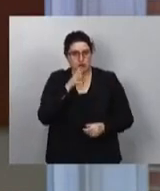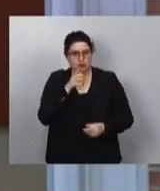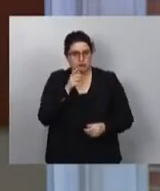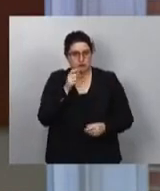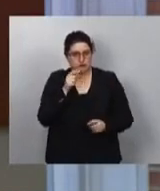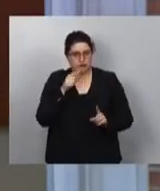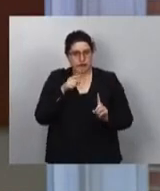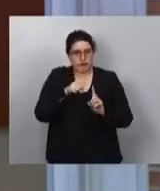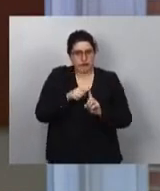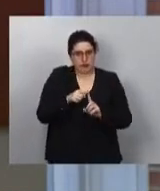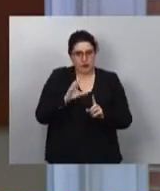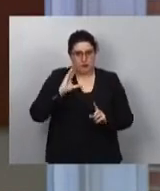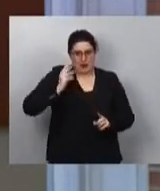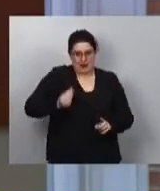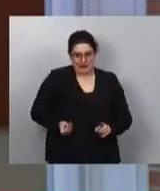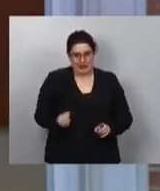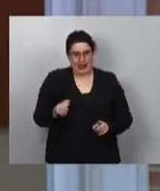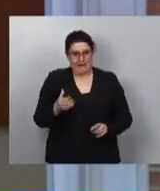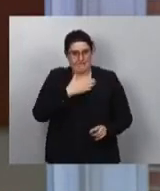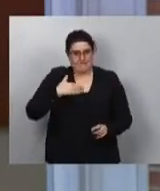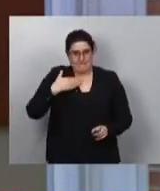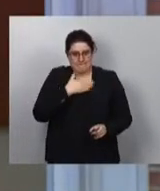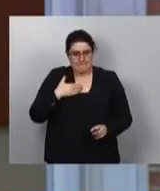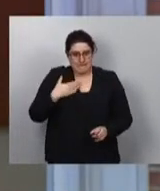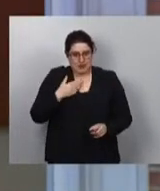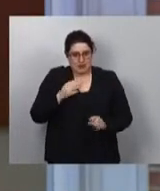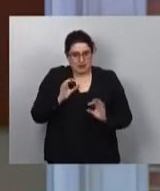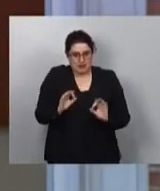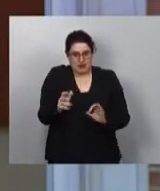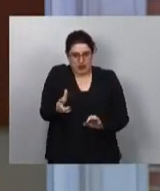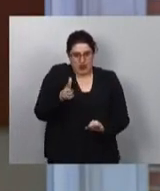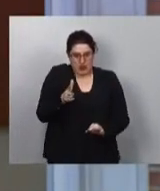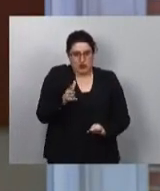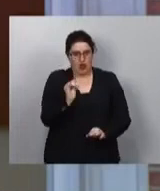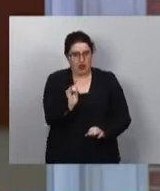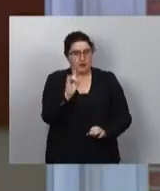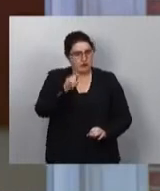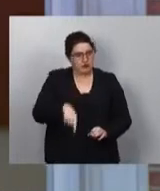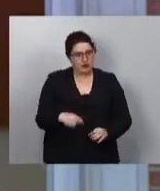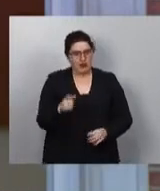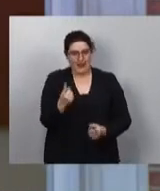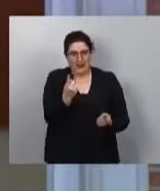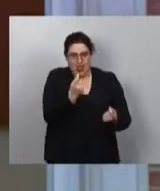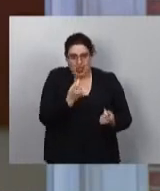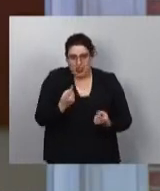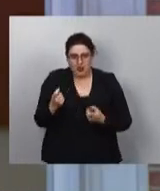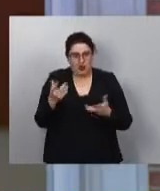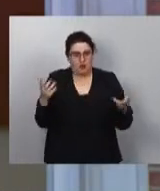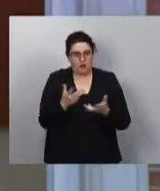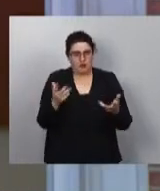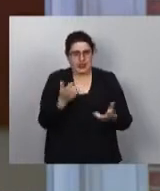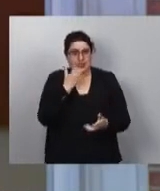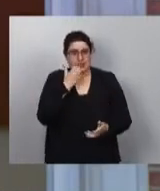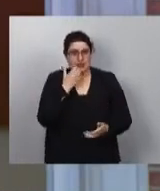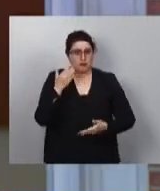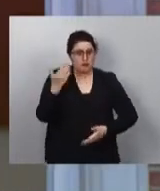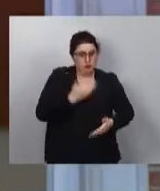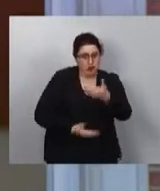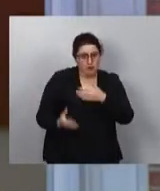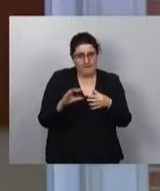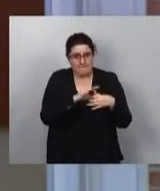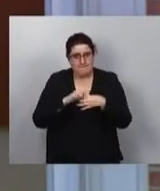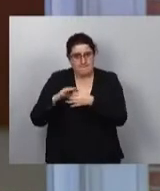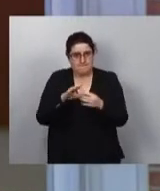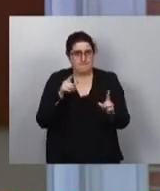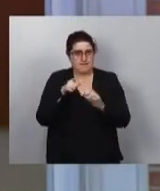la de la partida presupuestaria para los enfermos de Ela que Son 240 millones de euros que suponen el 0,000 2%